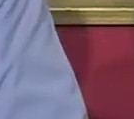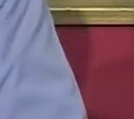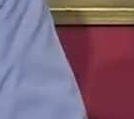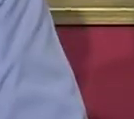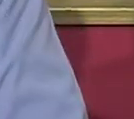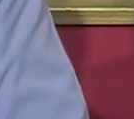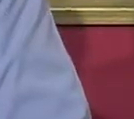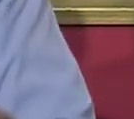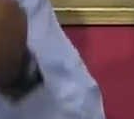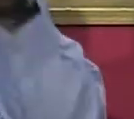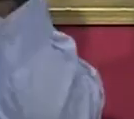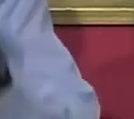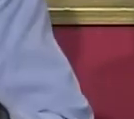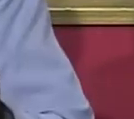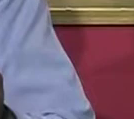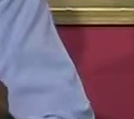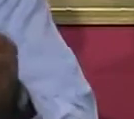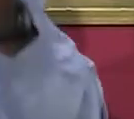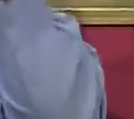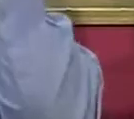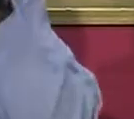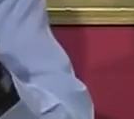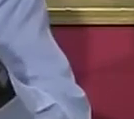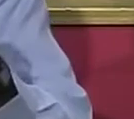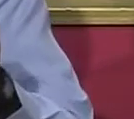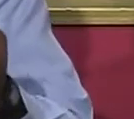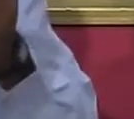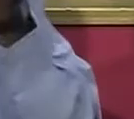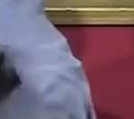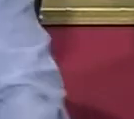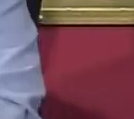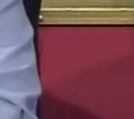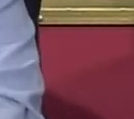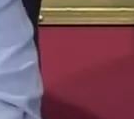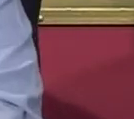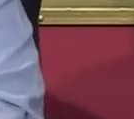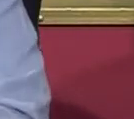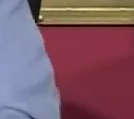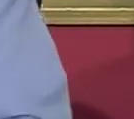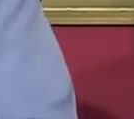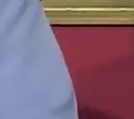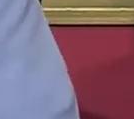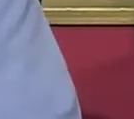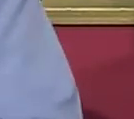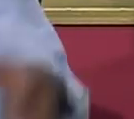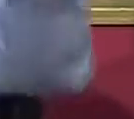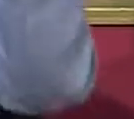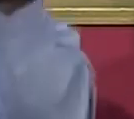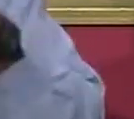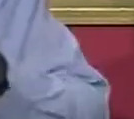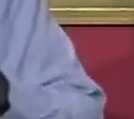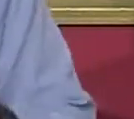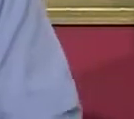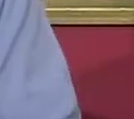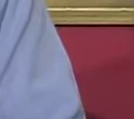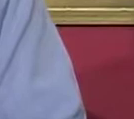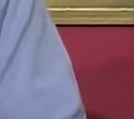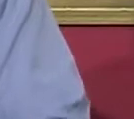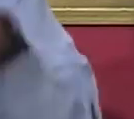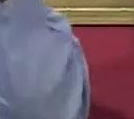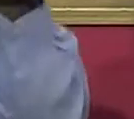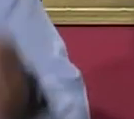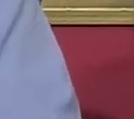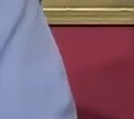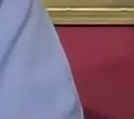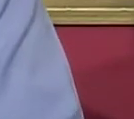de gobernadores y de reyes, y os llevarán por causa de quién, dice el Señor, por causa de